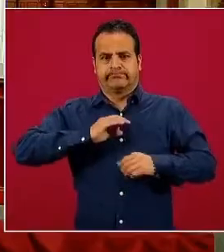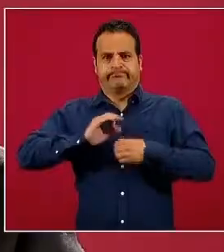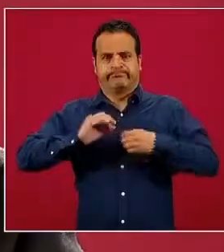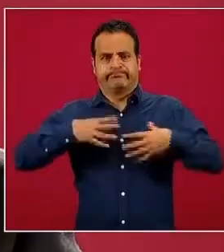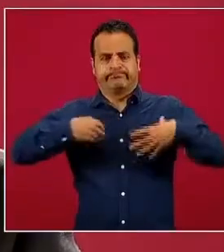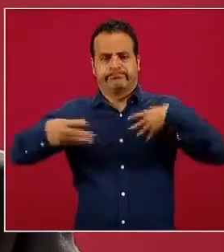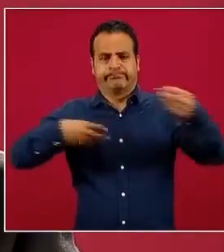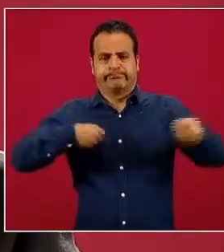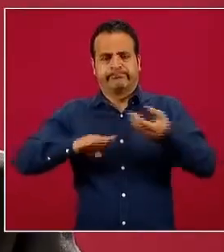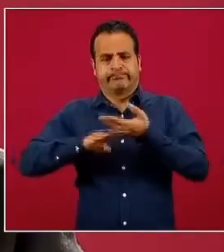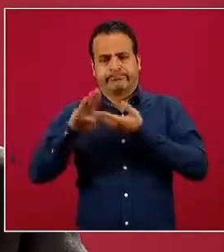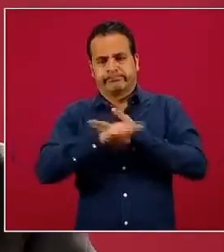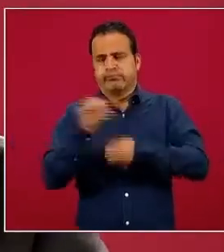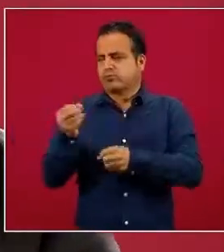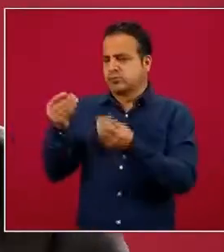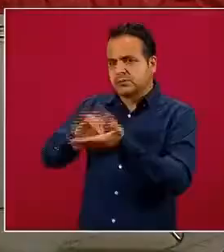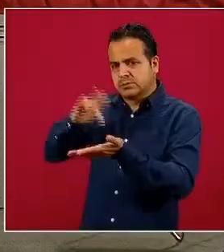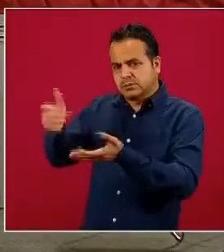muchas gracias a la comunidad.